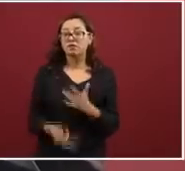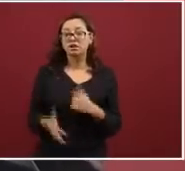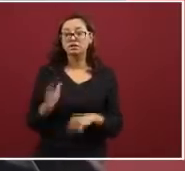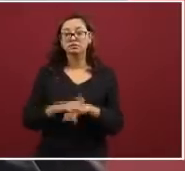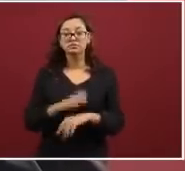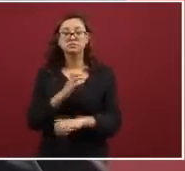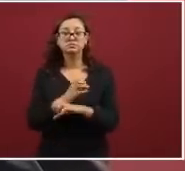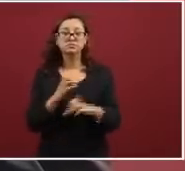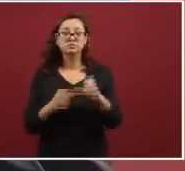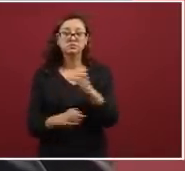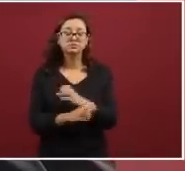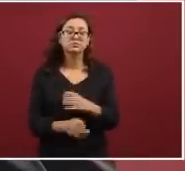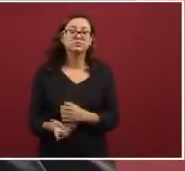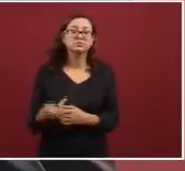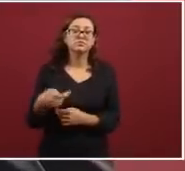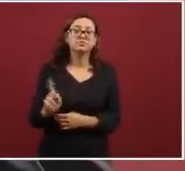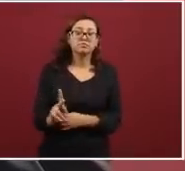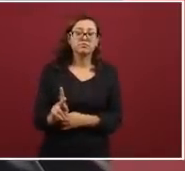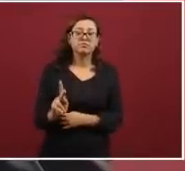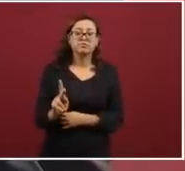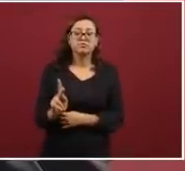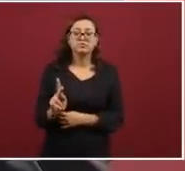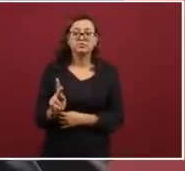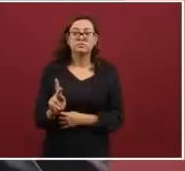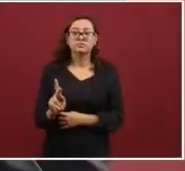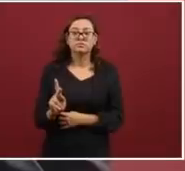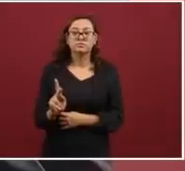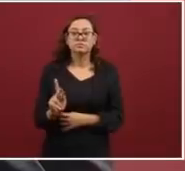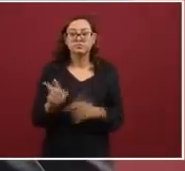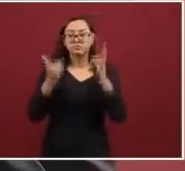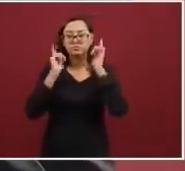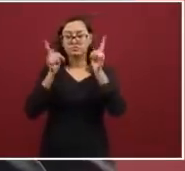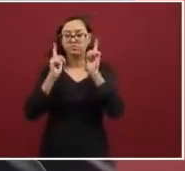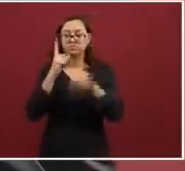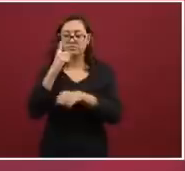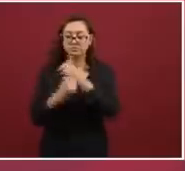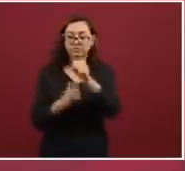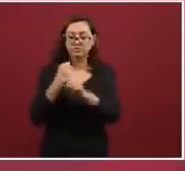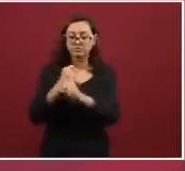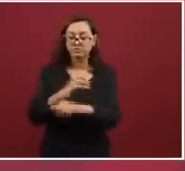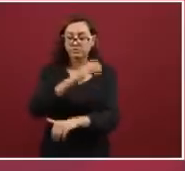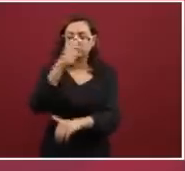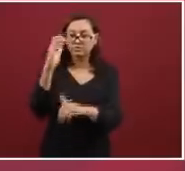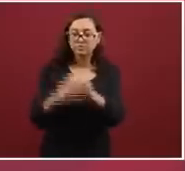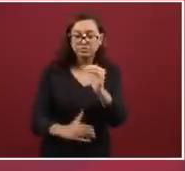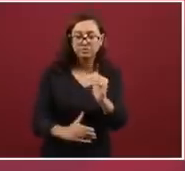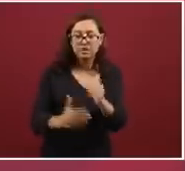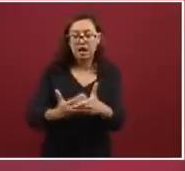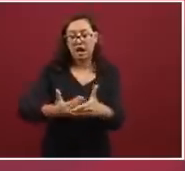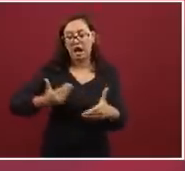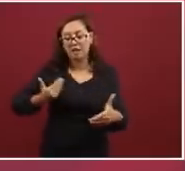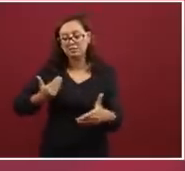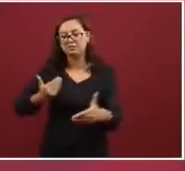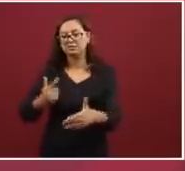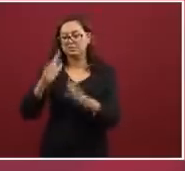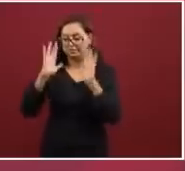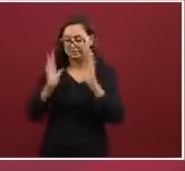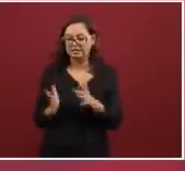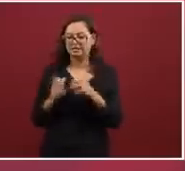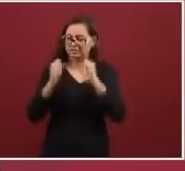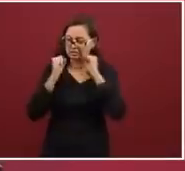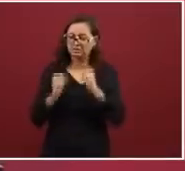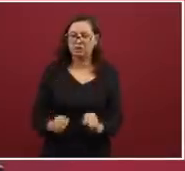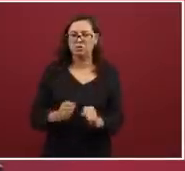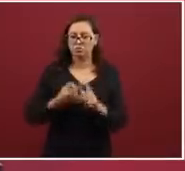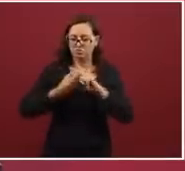pero espero que antes de que termine el año termine yo de sentar las bases para